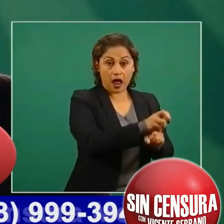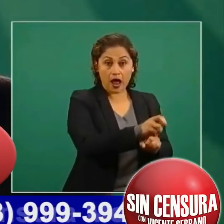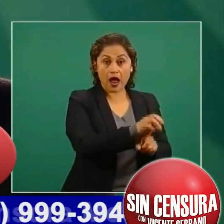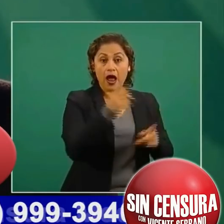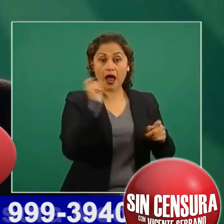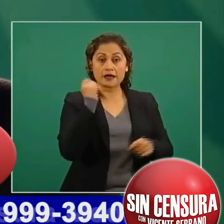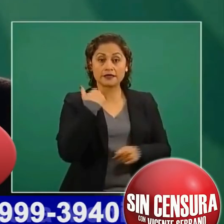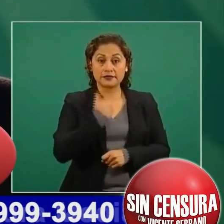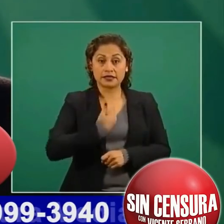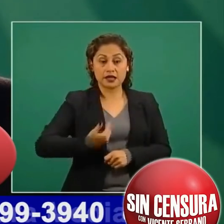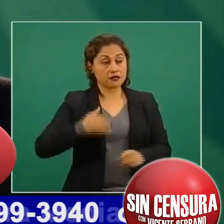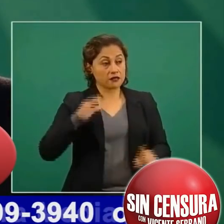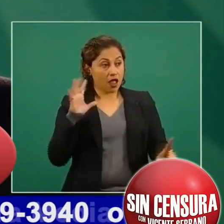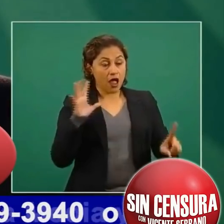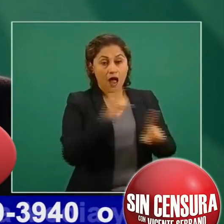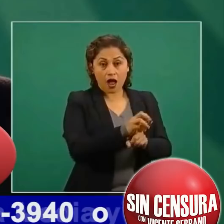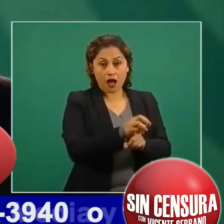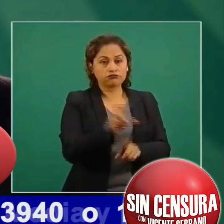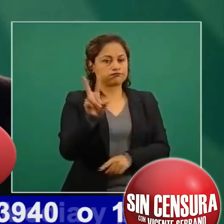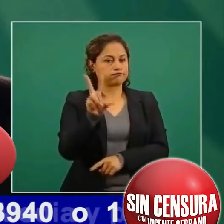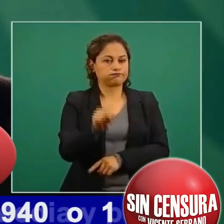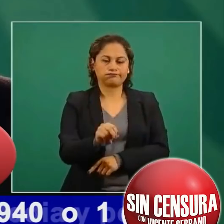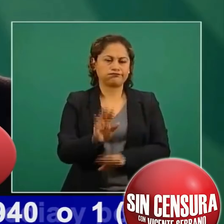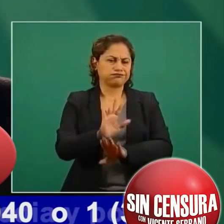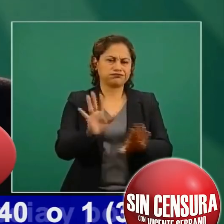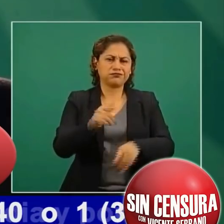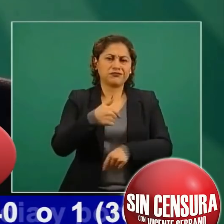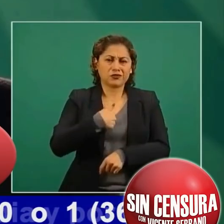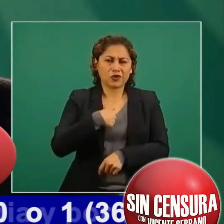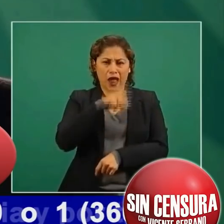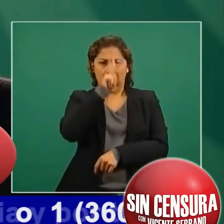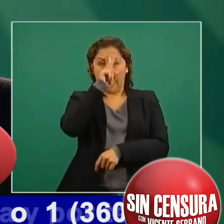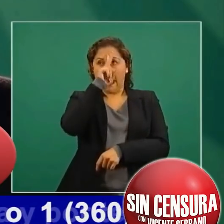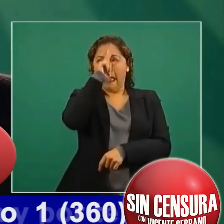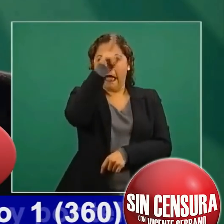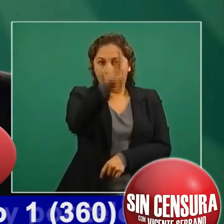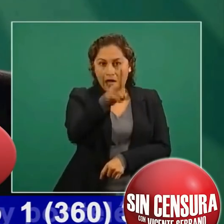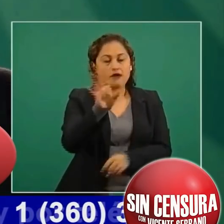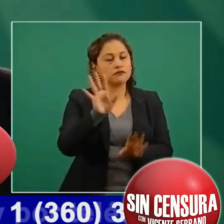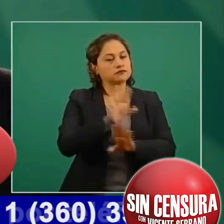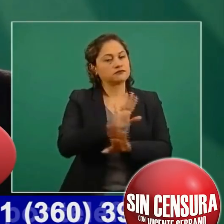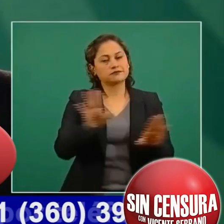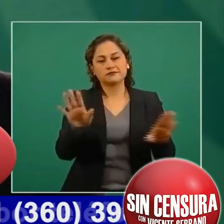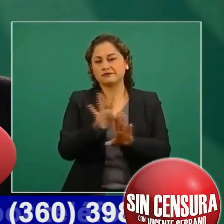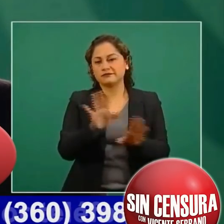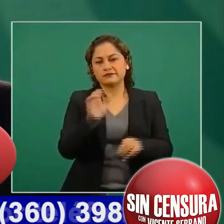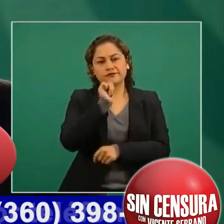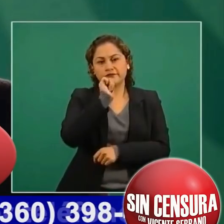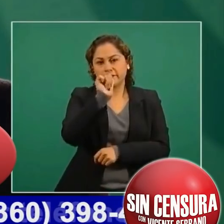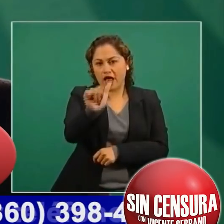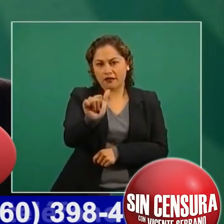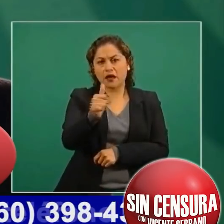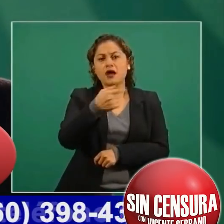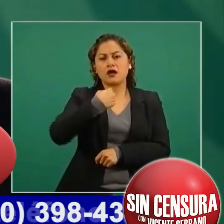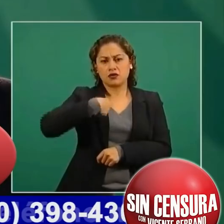Lo dije y lo sostengo, no es mi fuerte la venganza. ¿Tenemos que hacer la consulta?